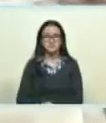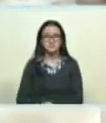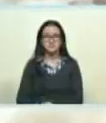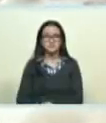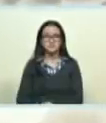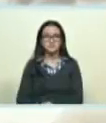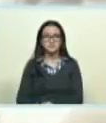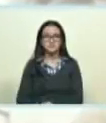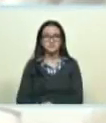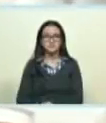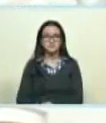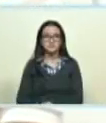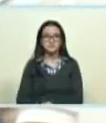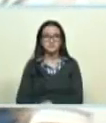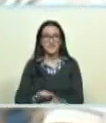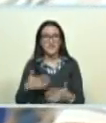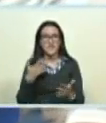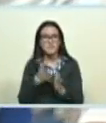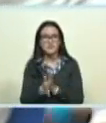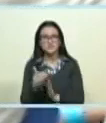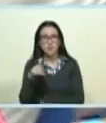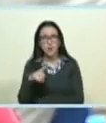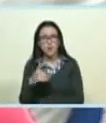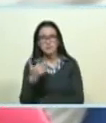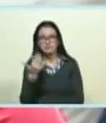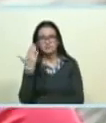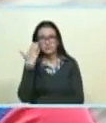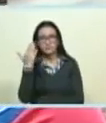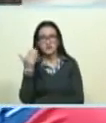Si no me escucha, no puede saber lo que pasó hoy.